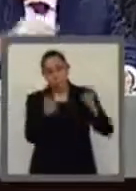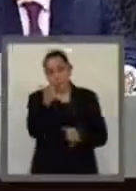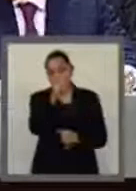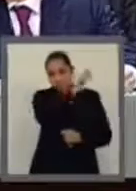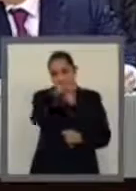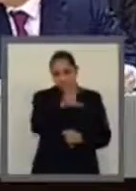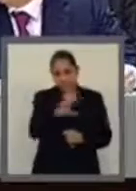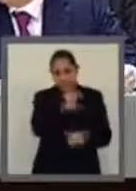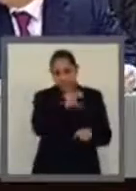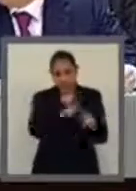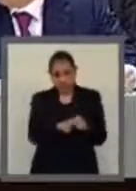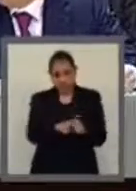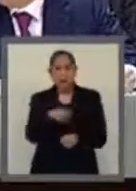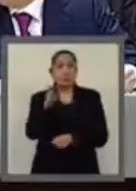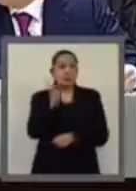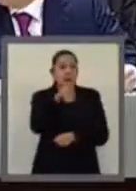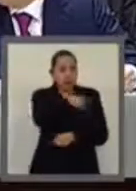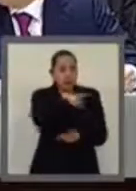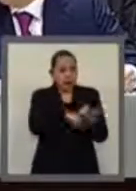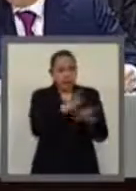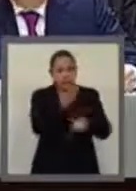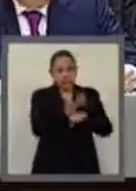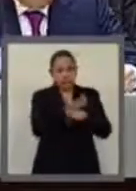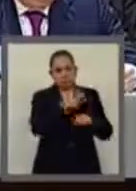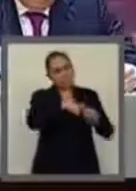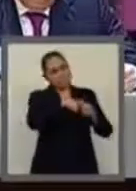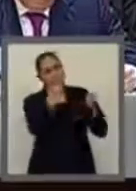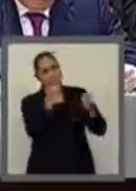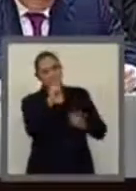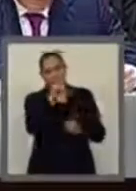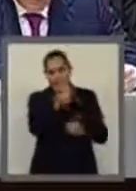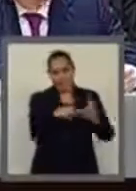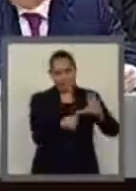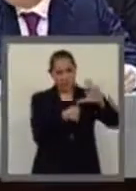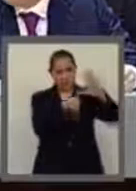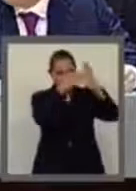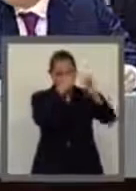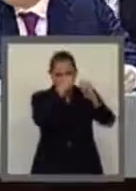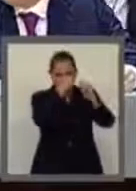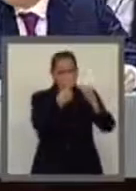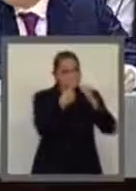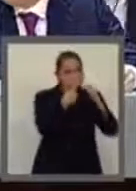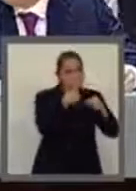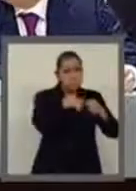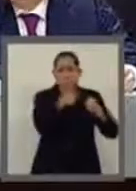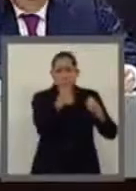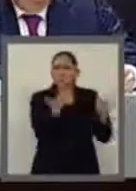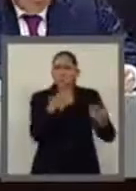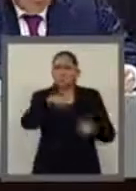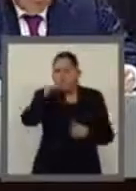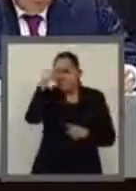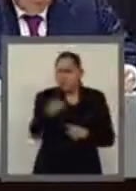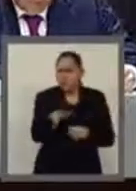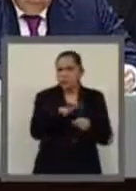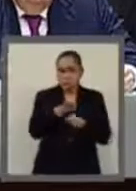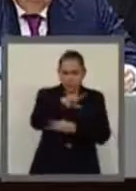eventual ¿a cuánto salida asciende la inversión pública del tratado que se va a movilizar de libre comercio de Norteamérica para cumplir las obligaciones los recursos visibles en